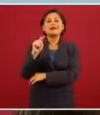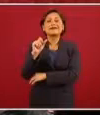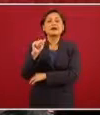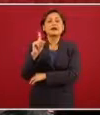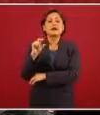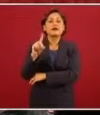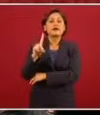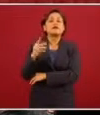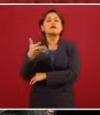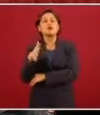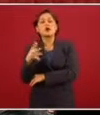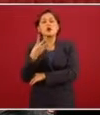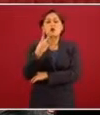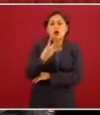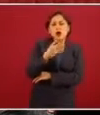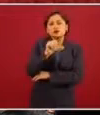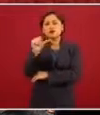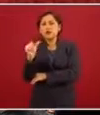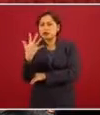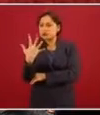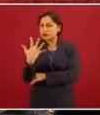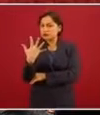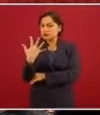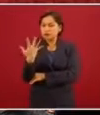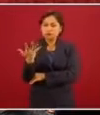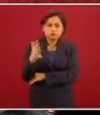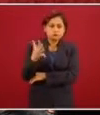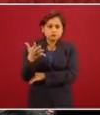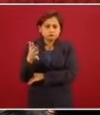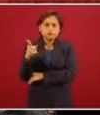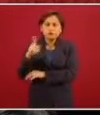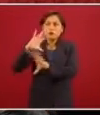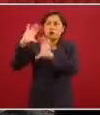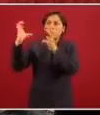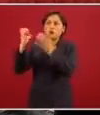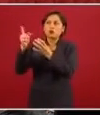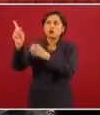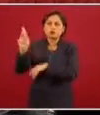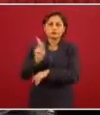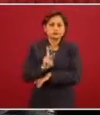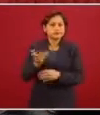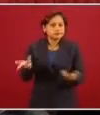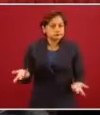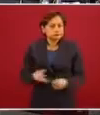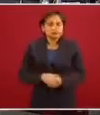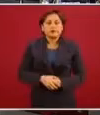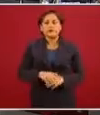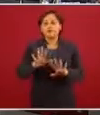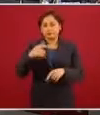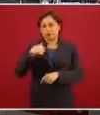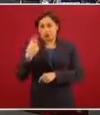4, 5, que es lo que hasta ahorita hay en el mundo. Sí. Bueno, quisiera yo preguntarle por